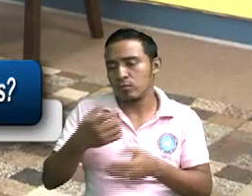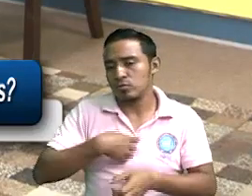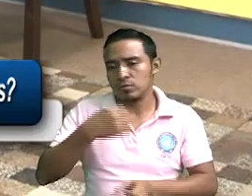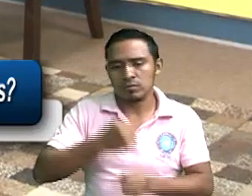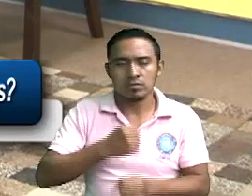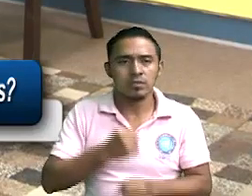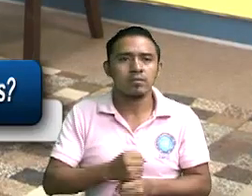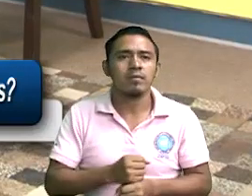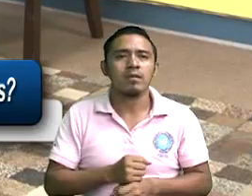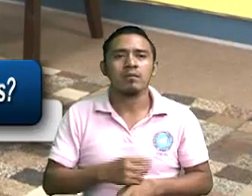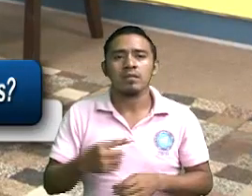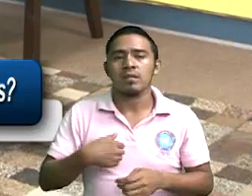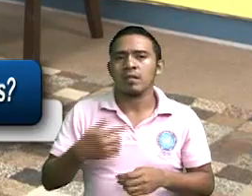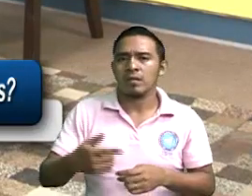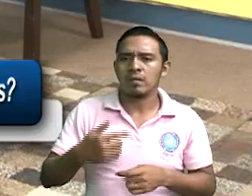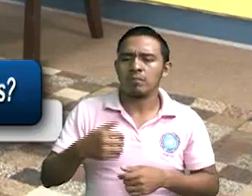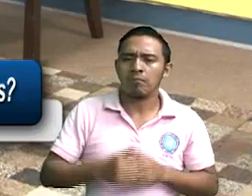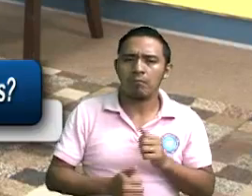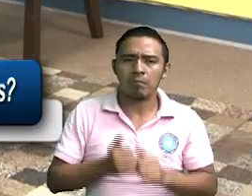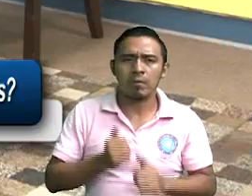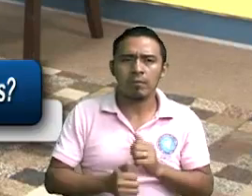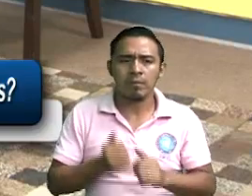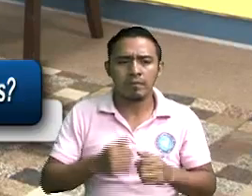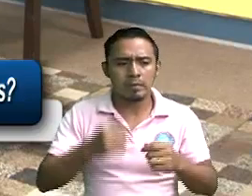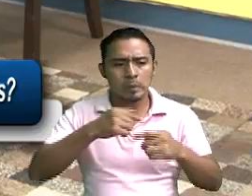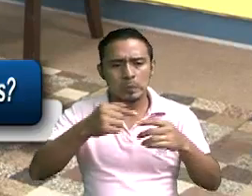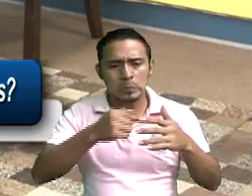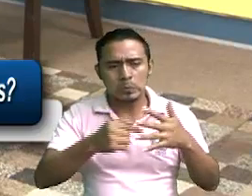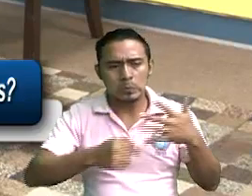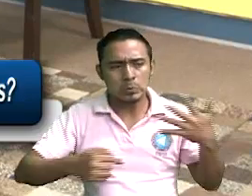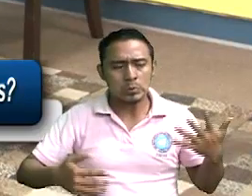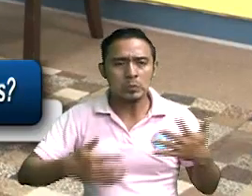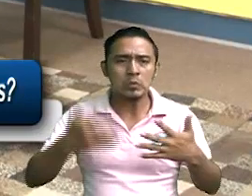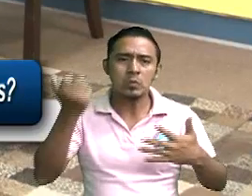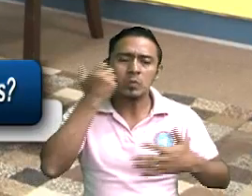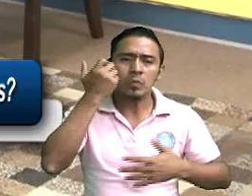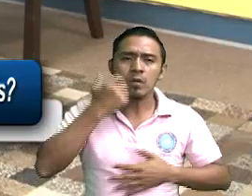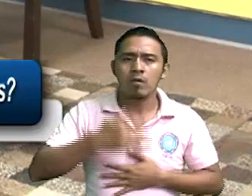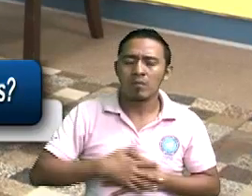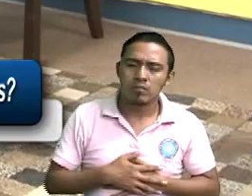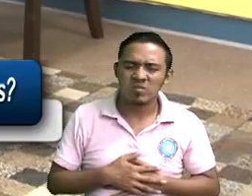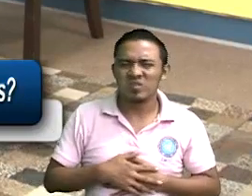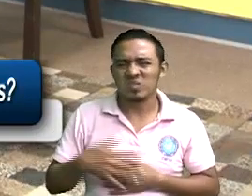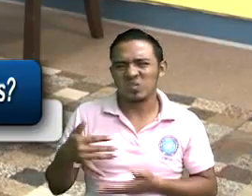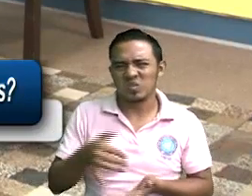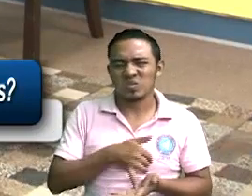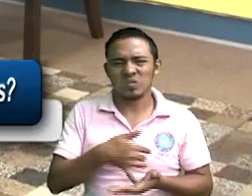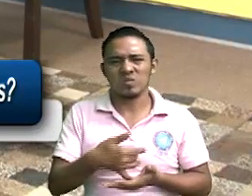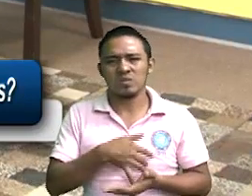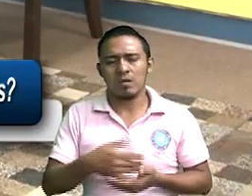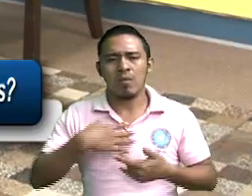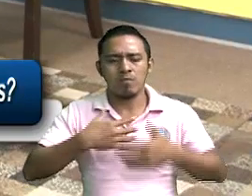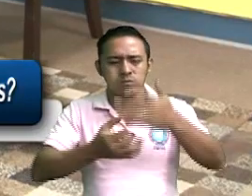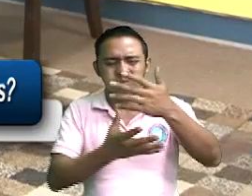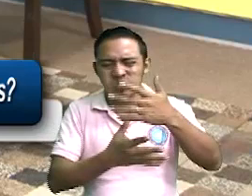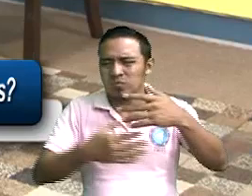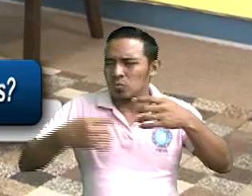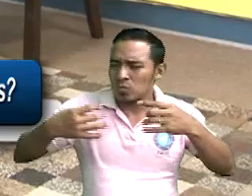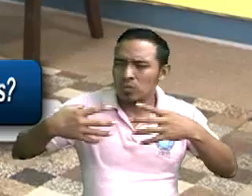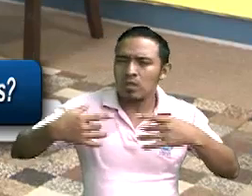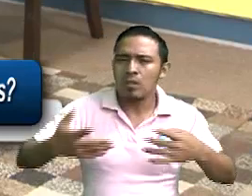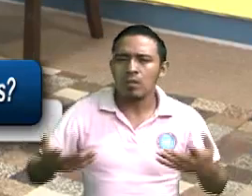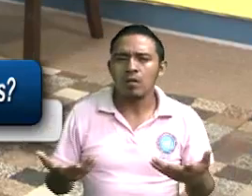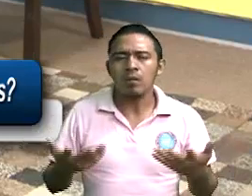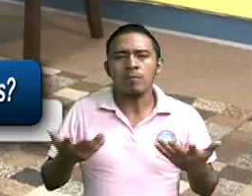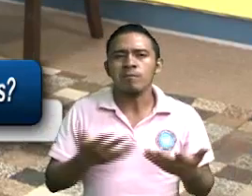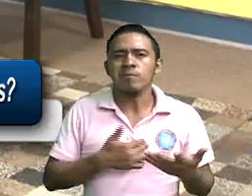en tu trabajo y de repente sentís estos síntomas, te sentís con esa debilidad, a veces el músculo.